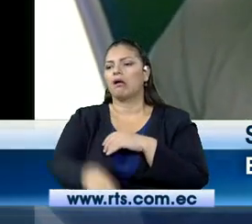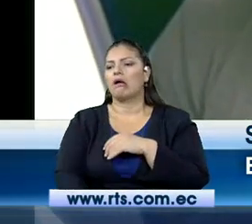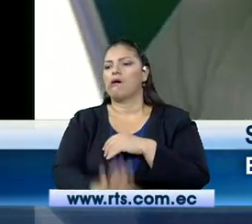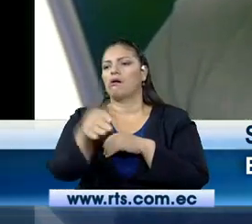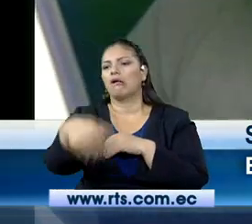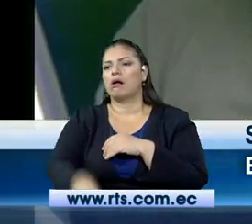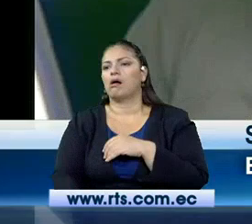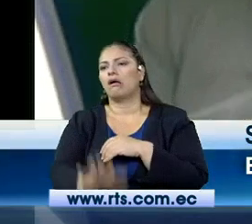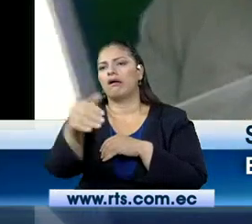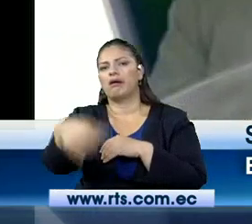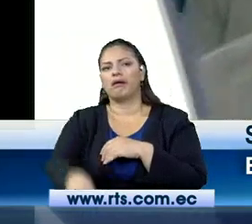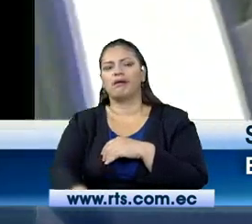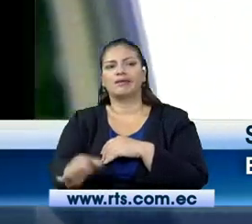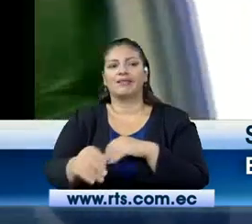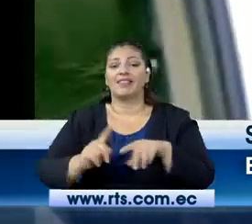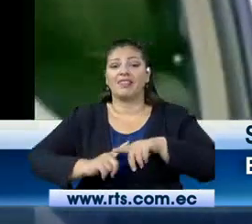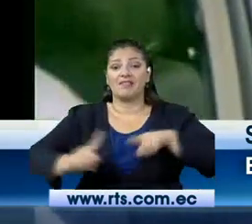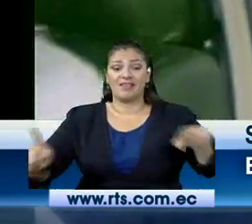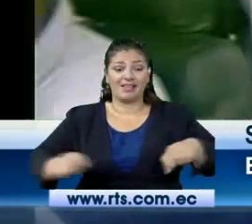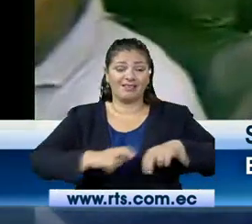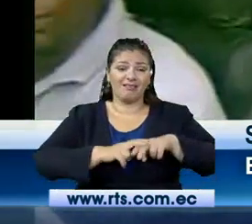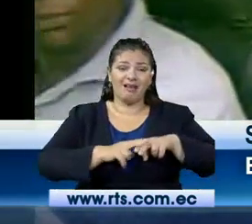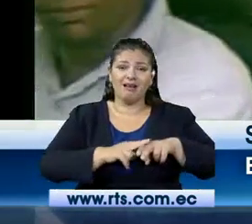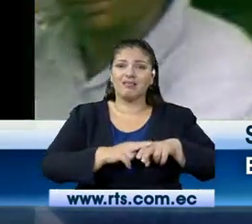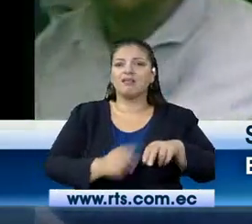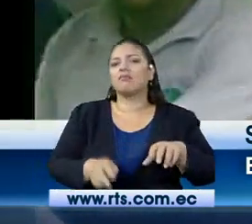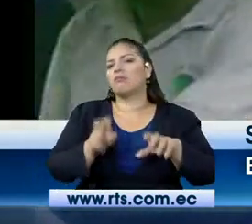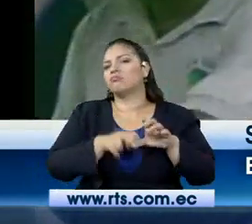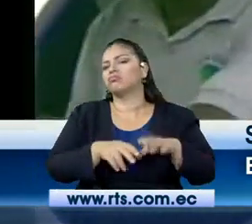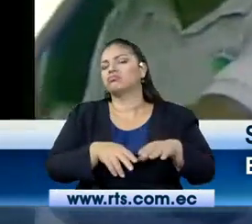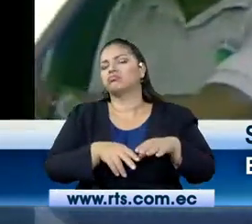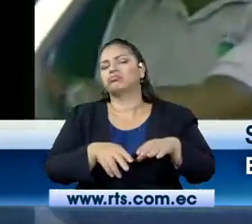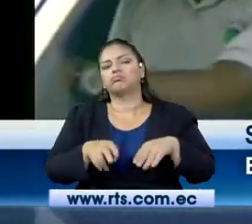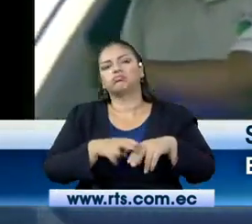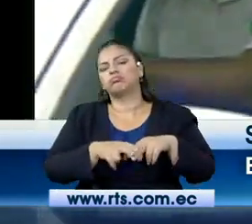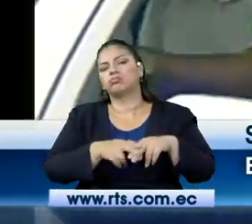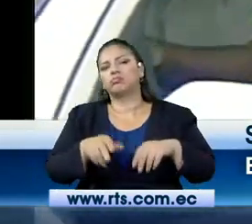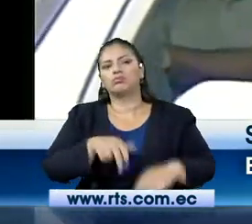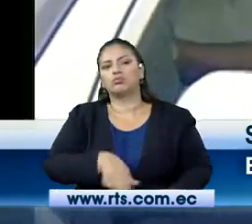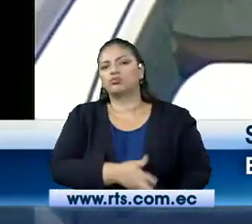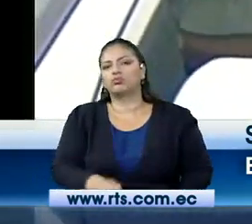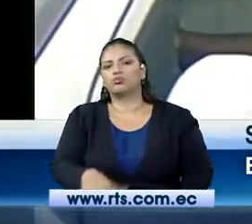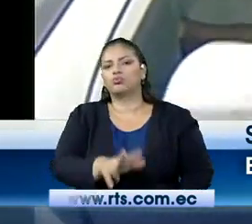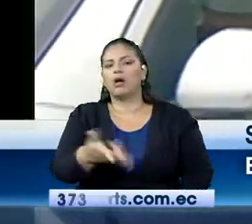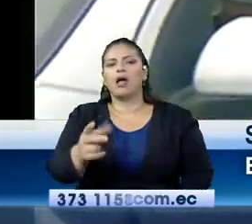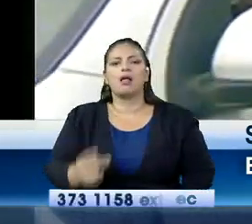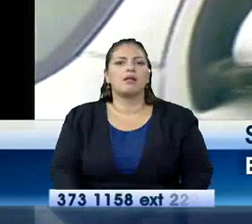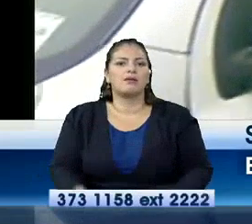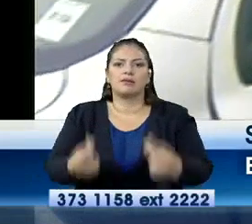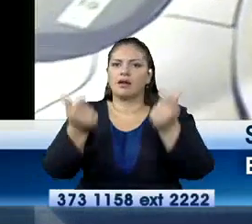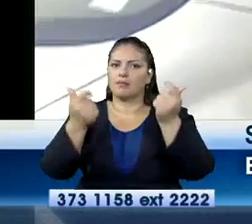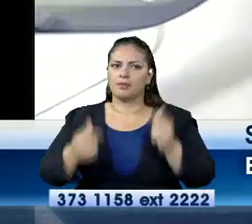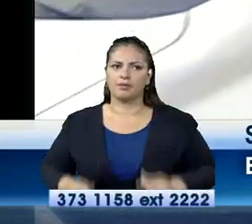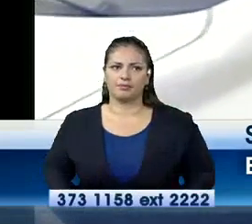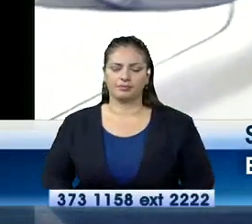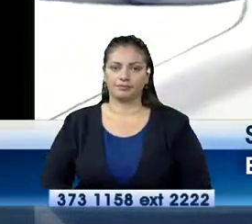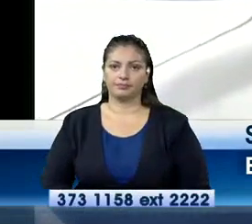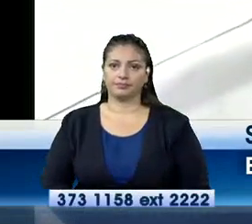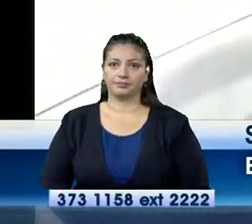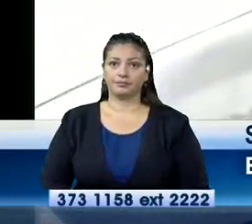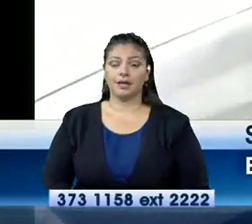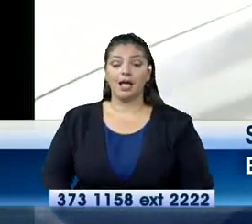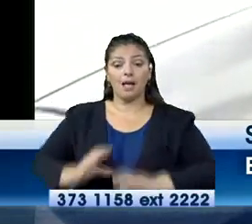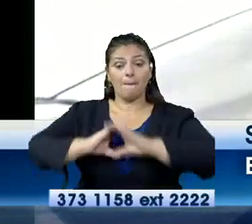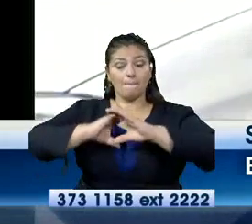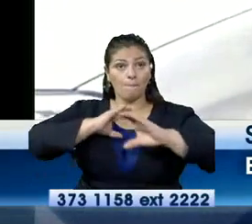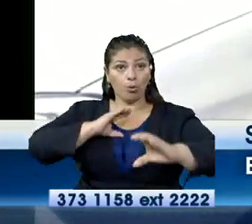Benito. ¿Y la frecuencia de ese bus tampoco es muy continua? No tanto. Aquí son, como hay bastantes